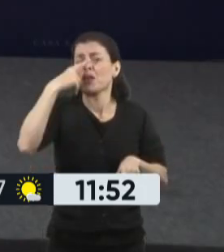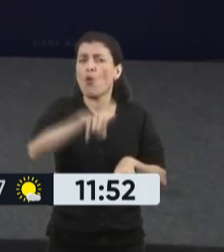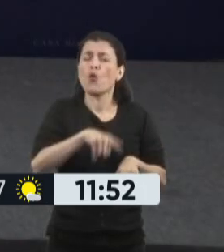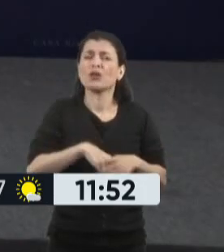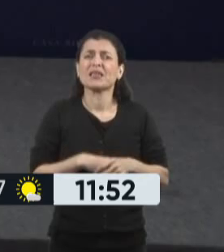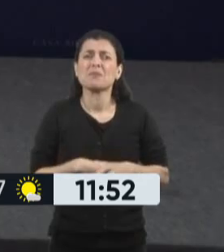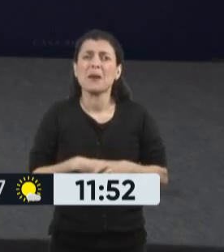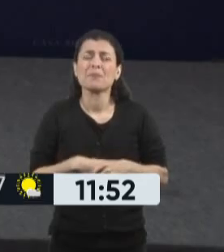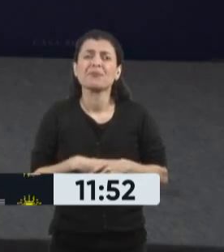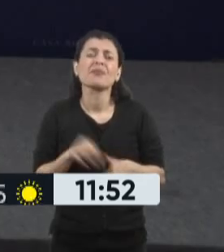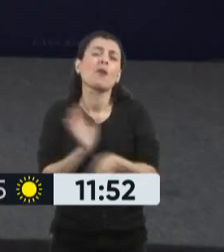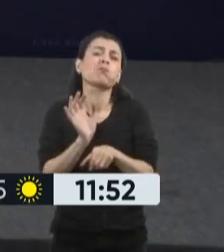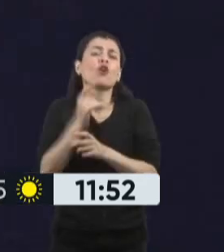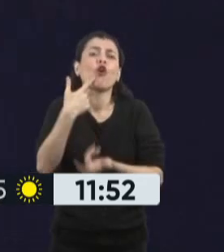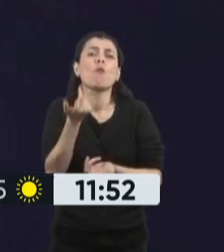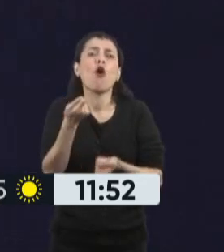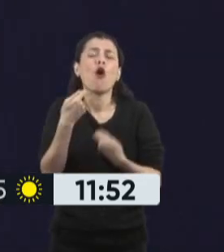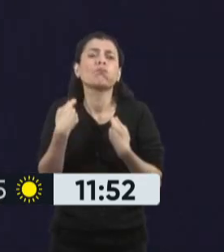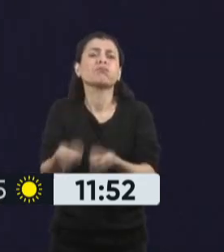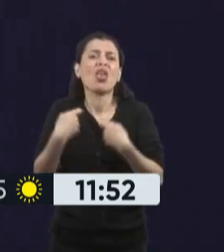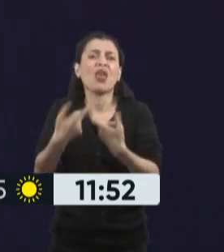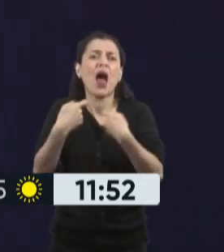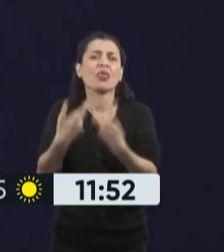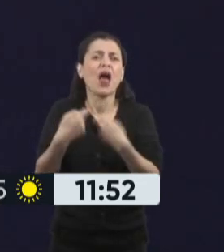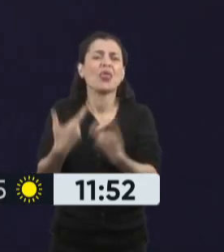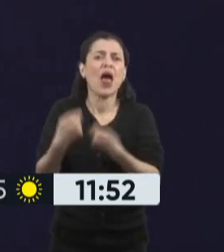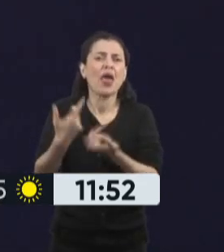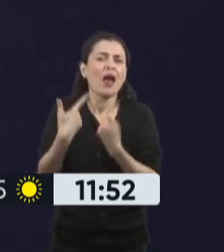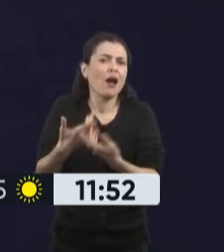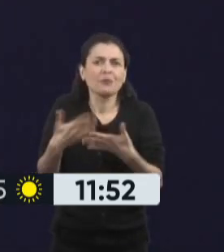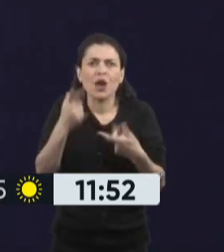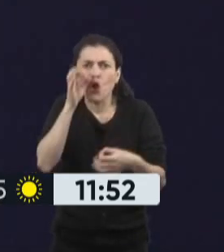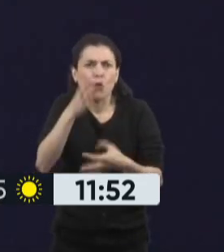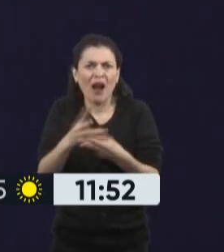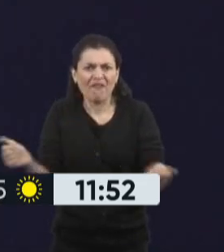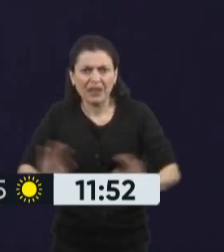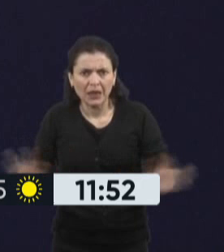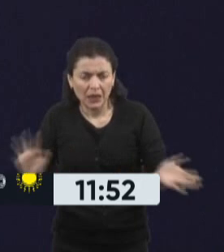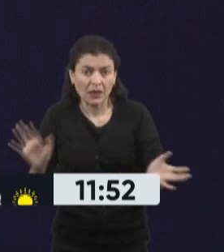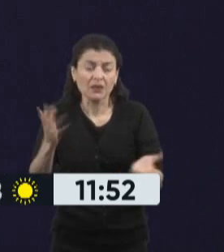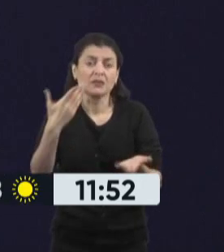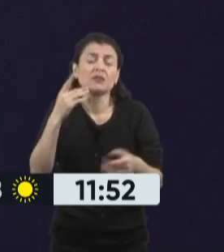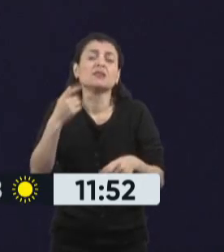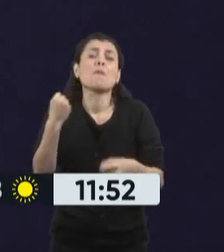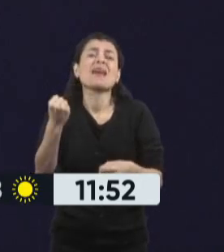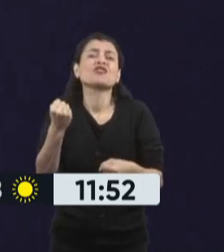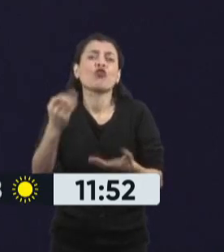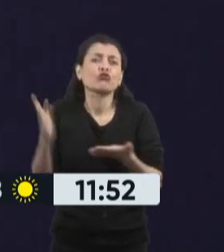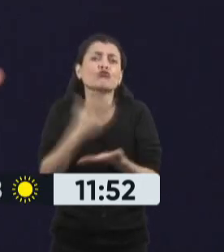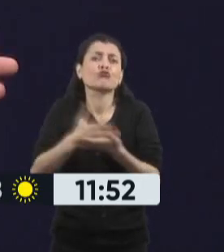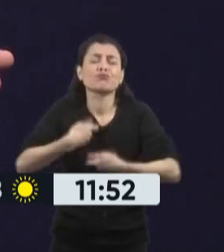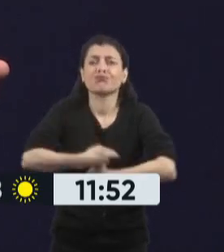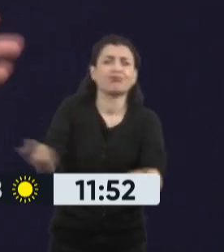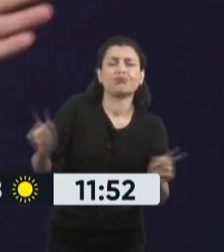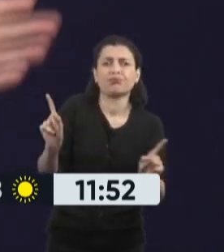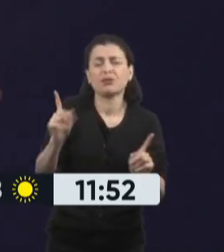se le denominó canilla, la última canilla que había para la emisión de pesos. Después lo que pasa en el día a día,